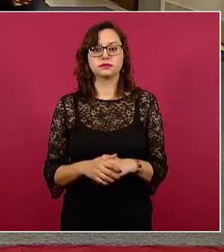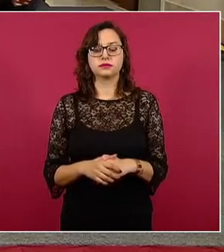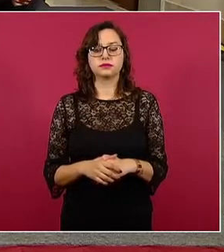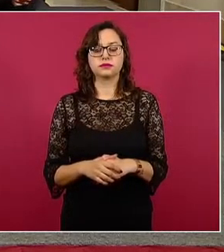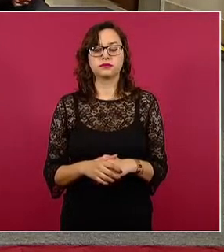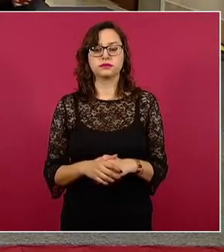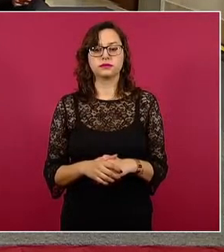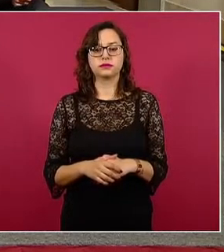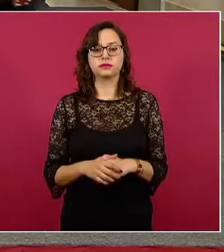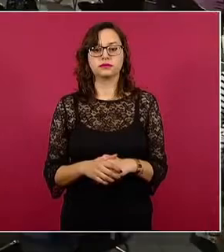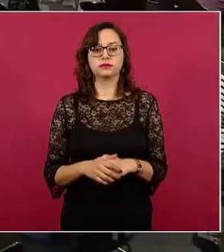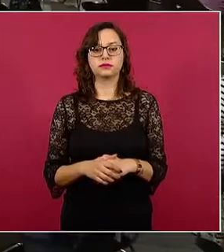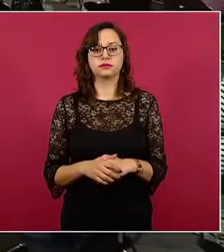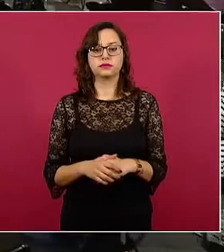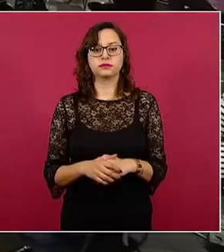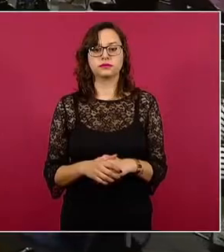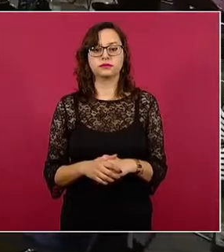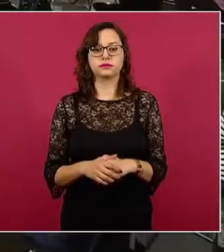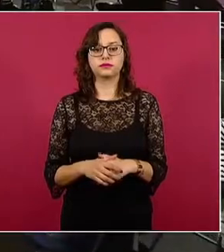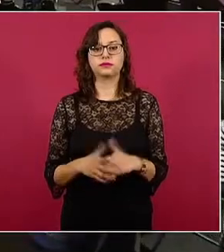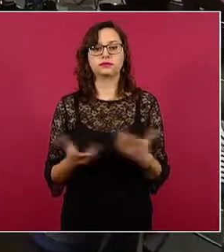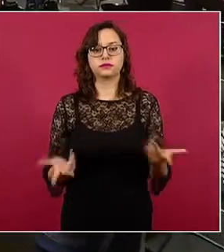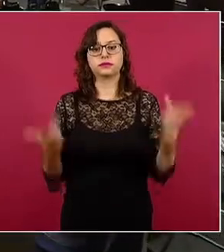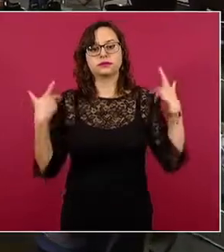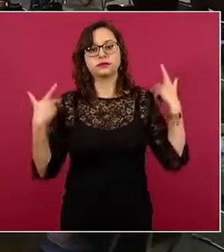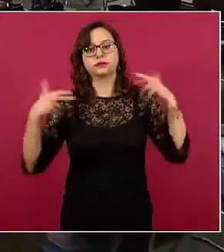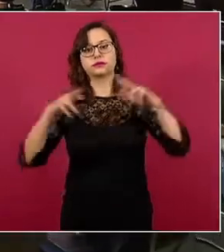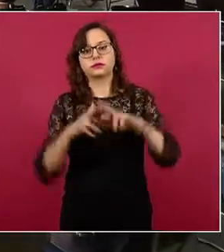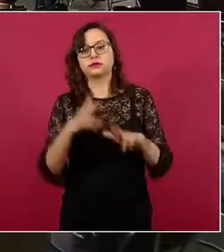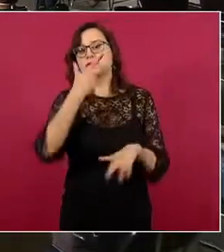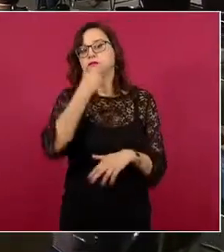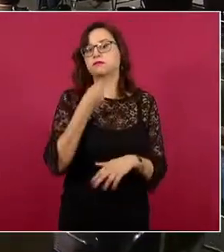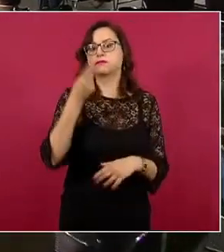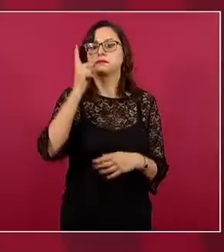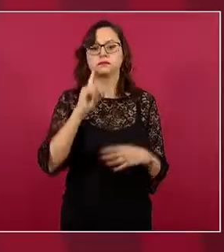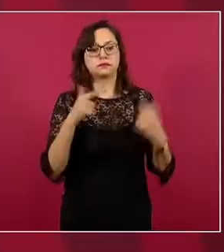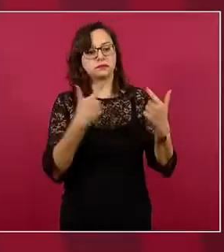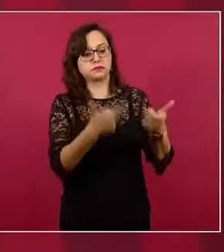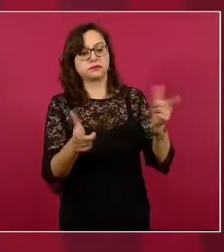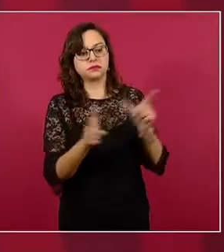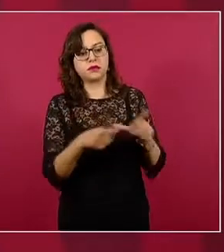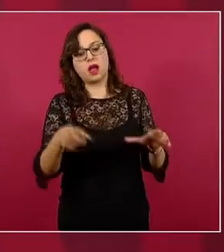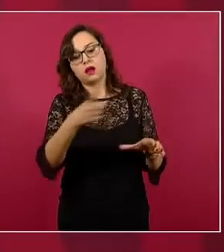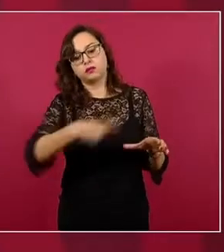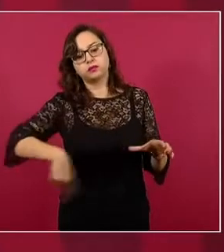especial, como lo merecen maestras y maestros,